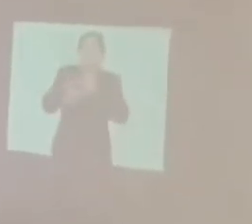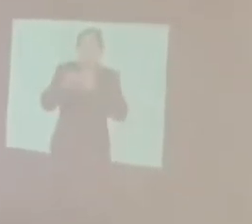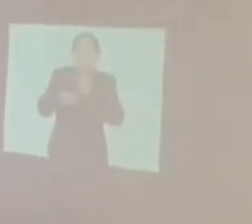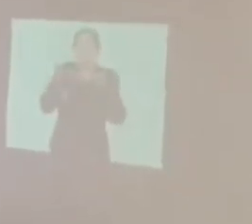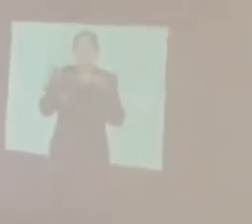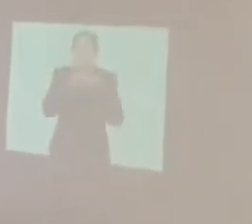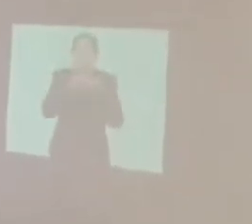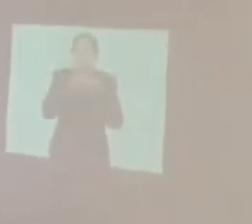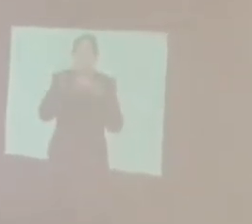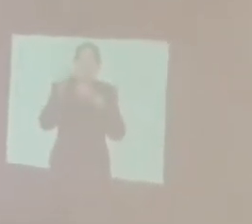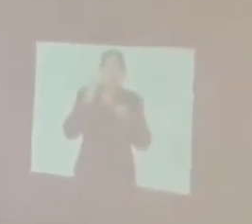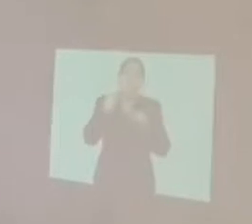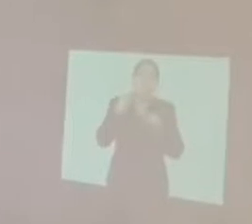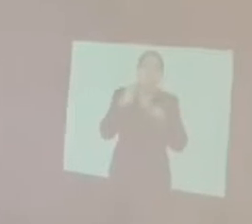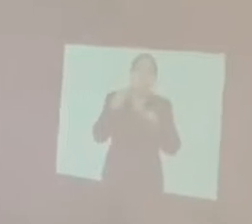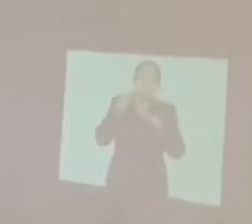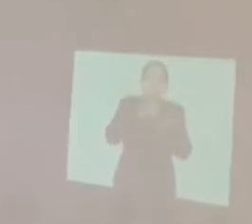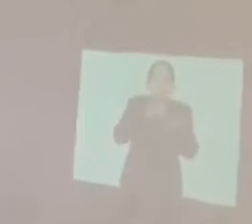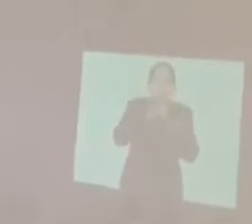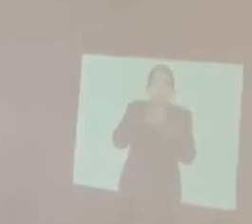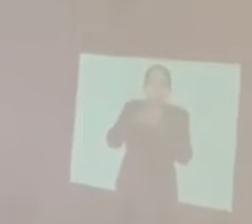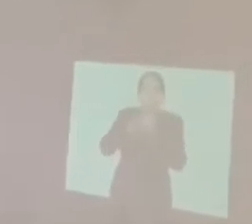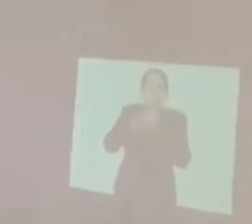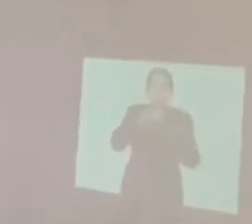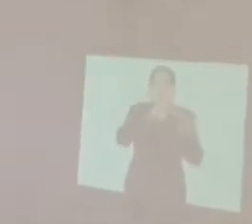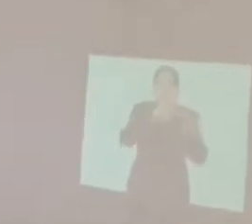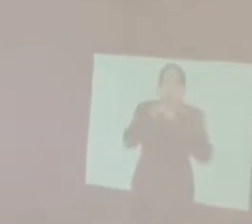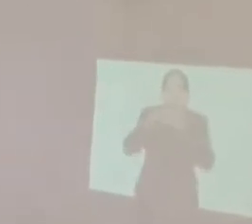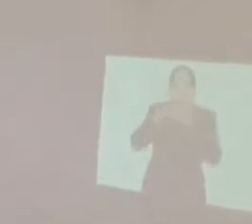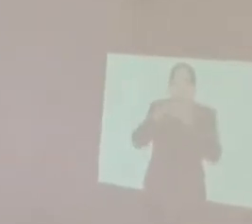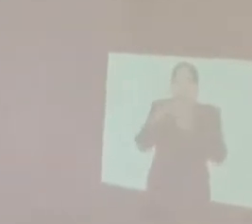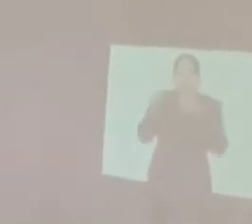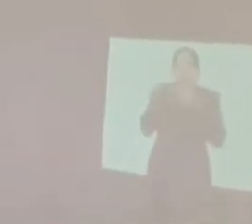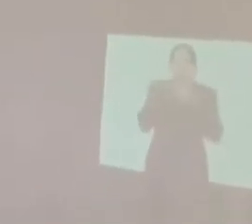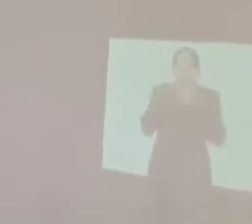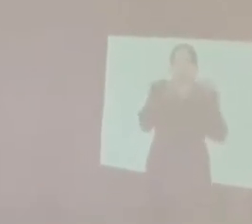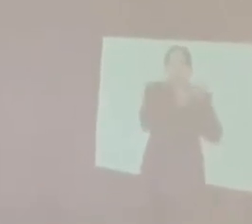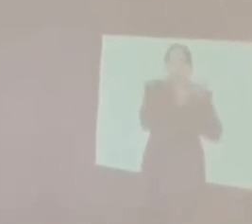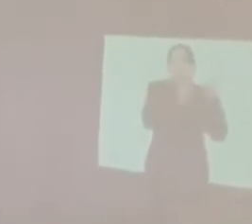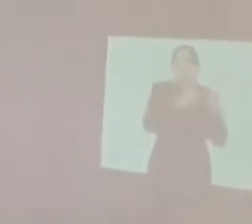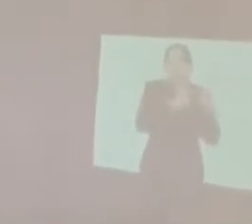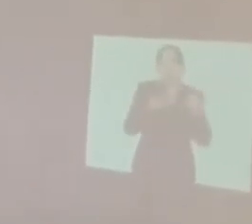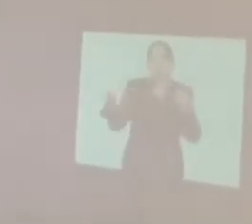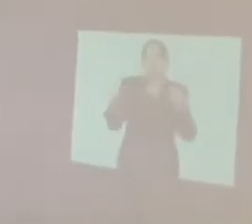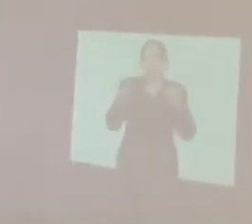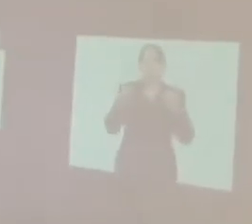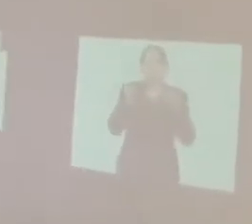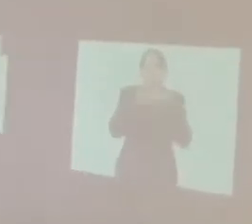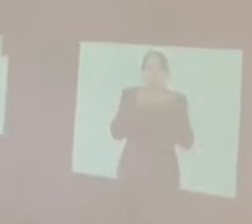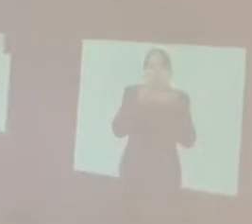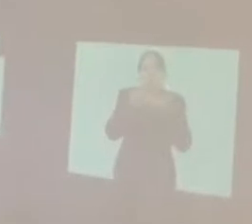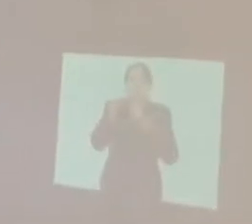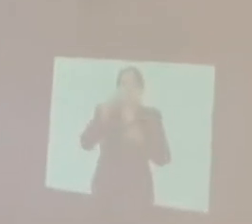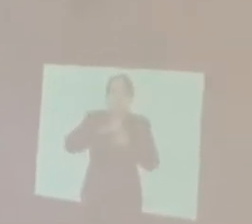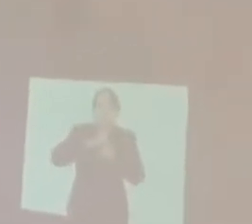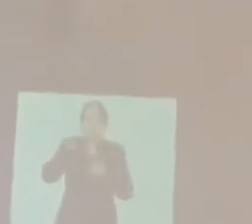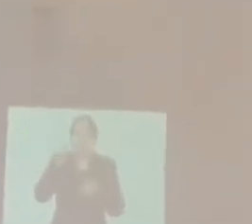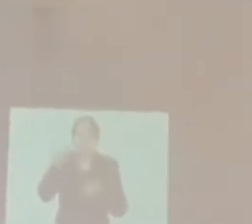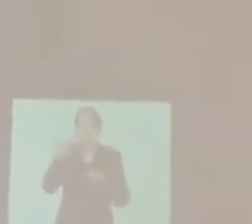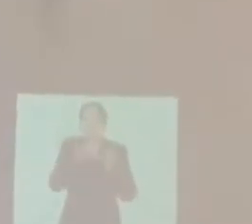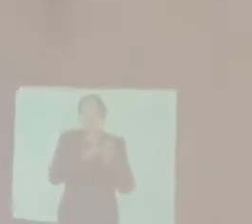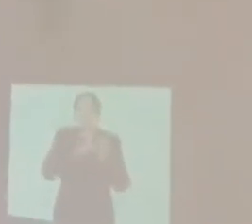al auditorio nacional, pues la gente le aplaudía bastante. Así también la gente, que más de un centenar